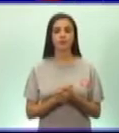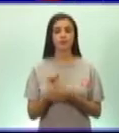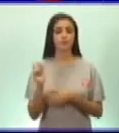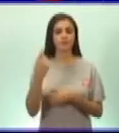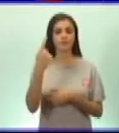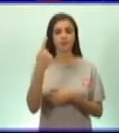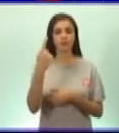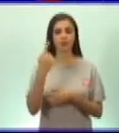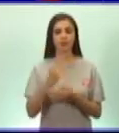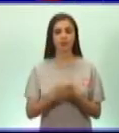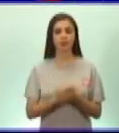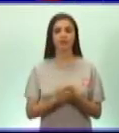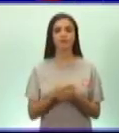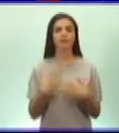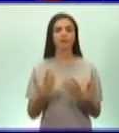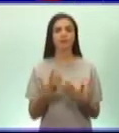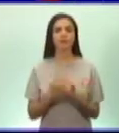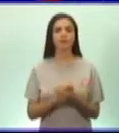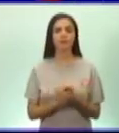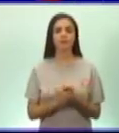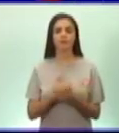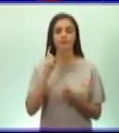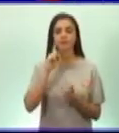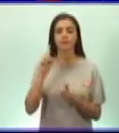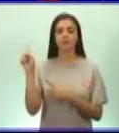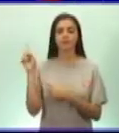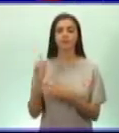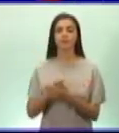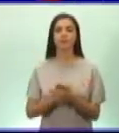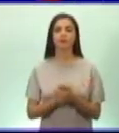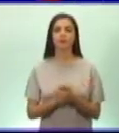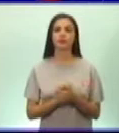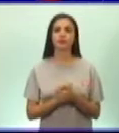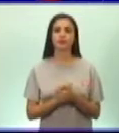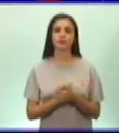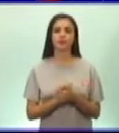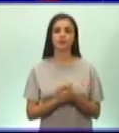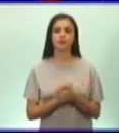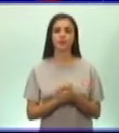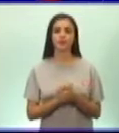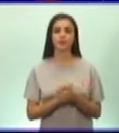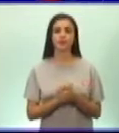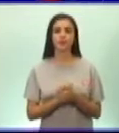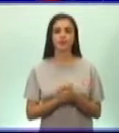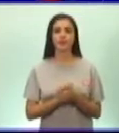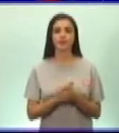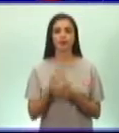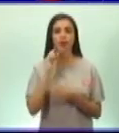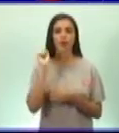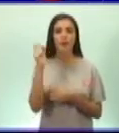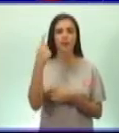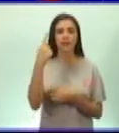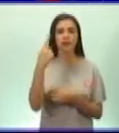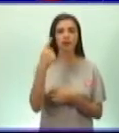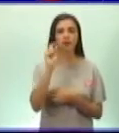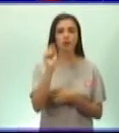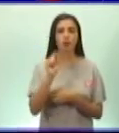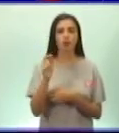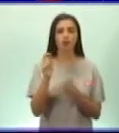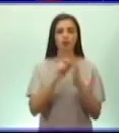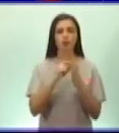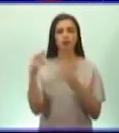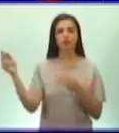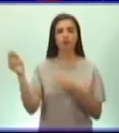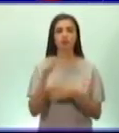La primera proposición era: el sistema cardiovascular está constituido por una bomba impulsora o corazón y los